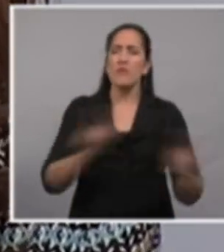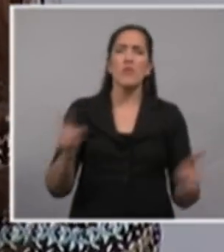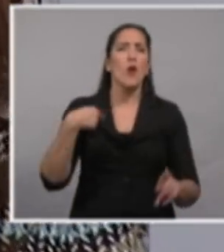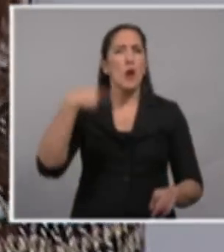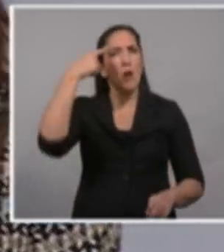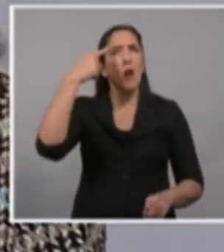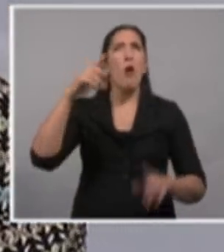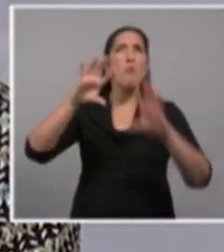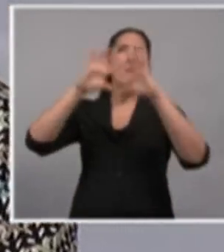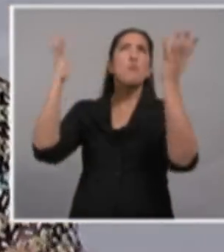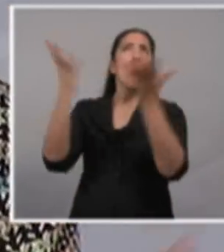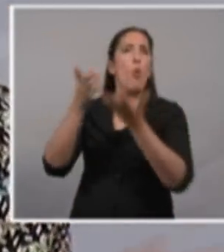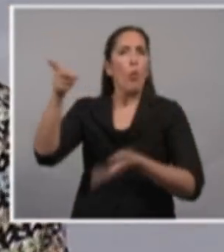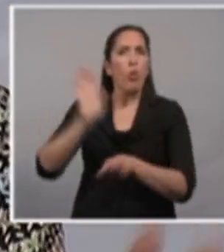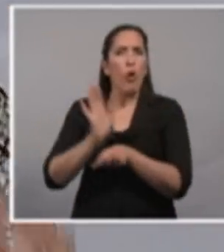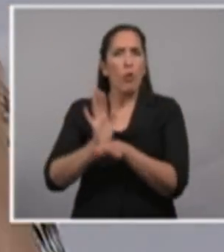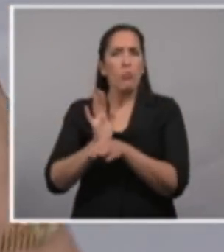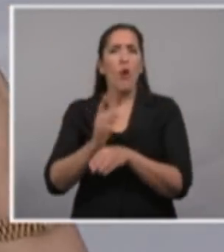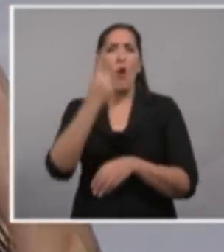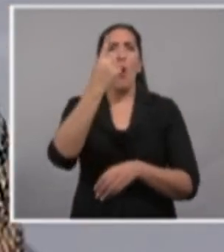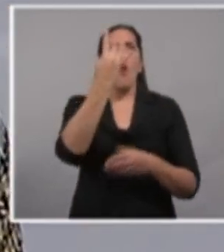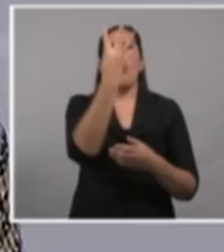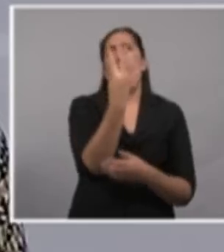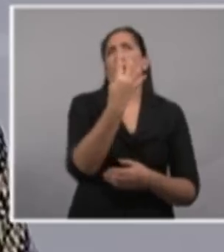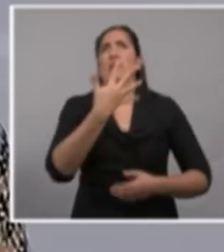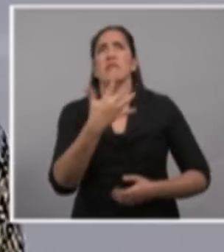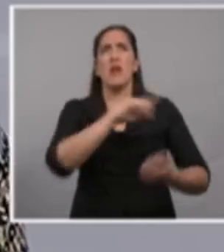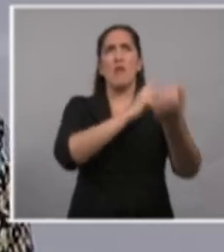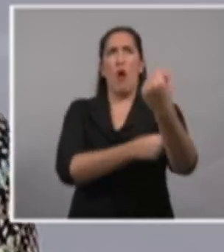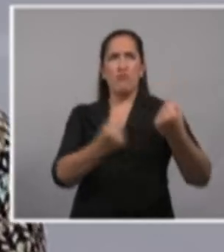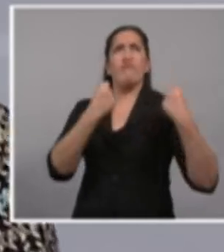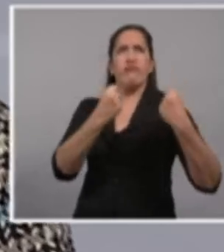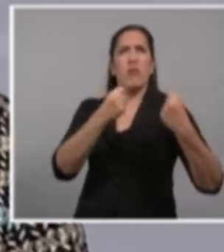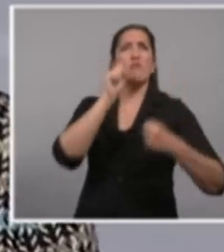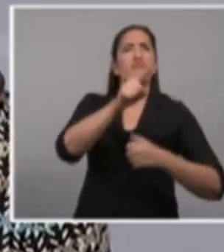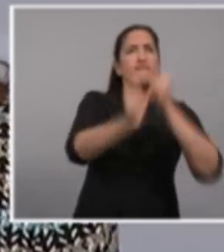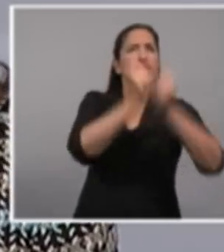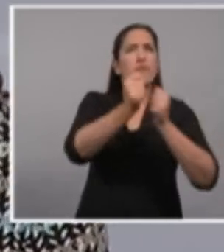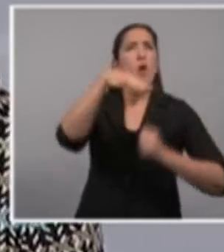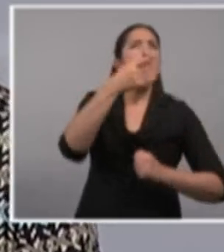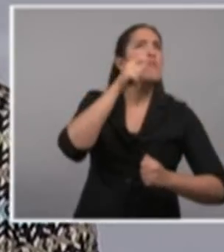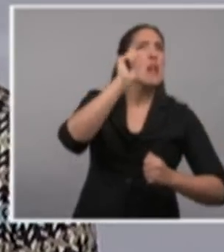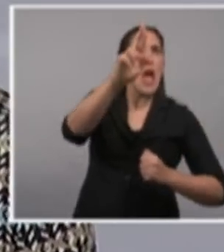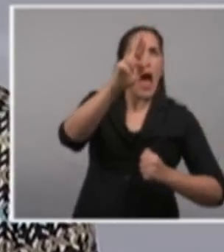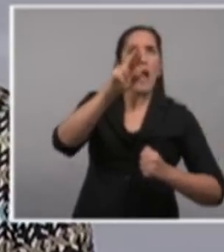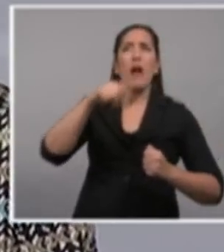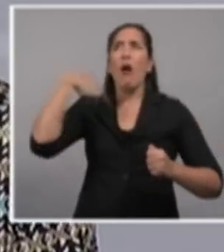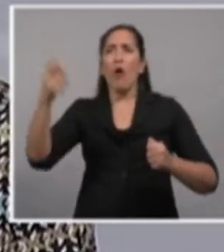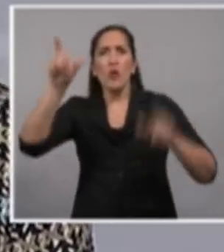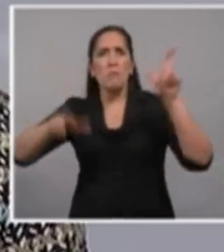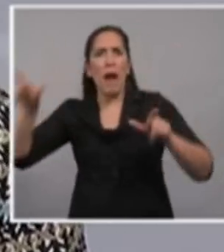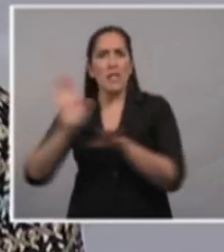países del mundo deban ser rehenes de cuatro o cinco potencias en materia nuclear. porque también creemos